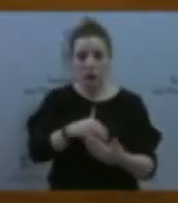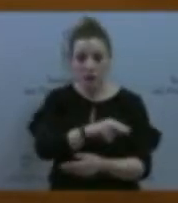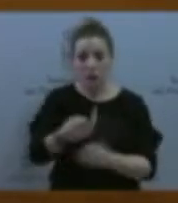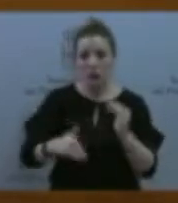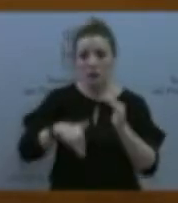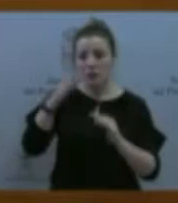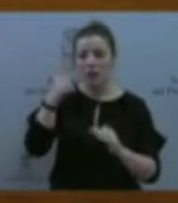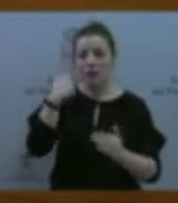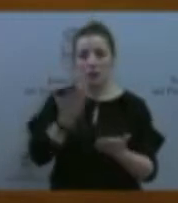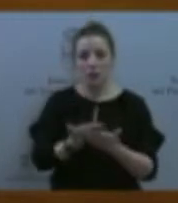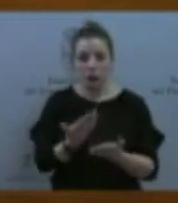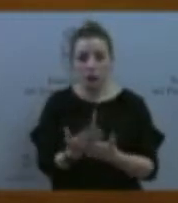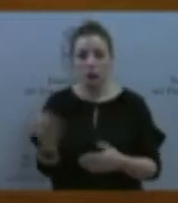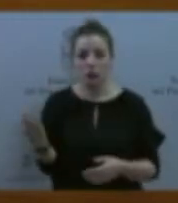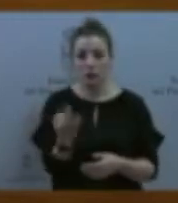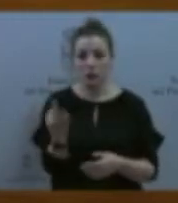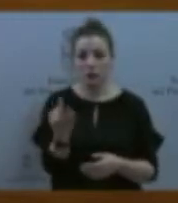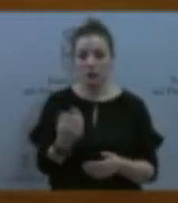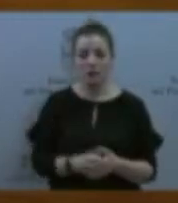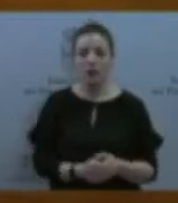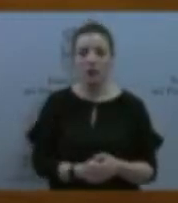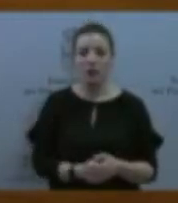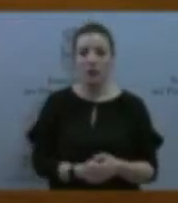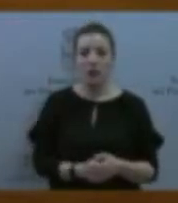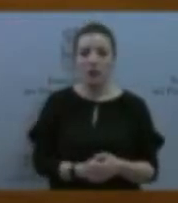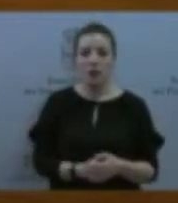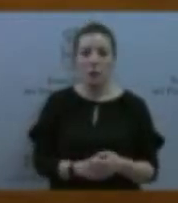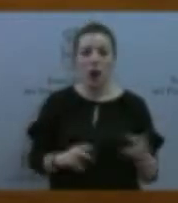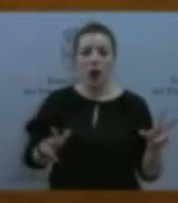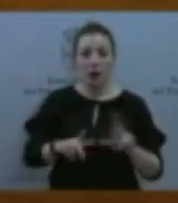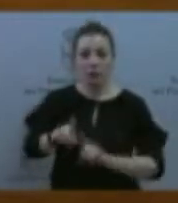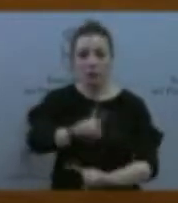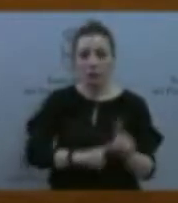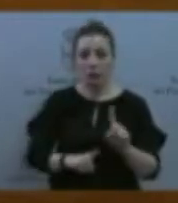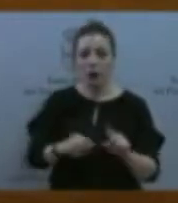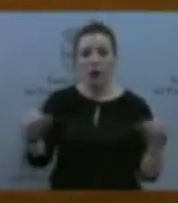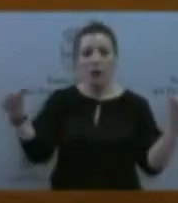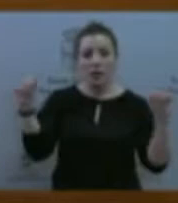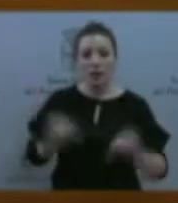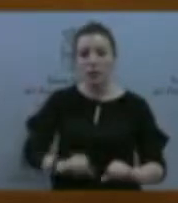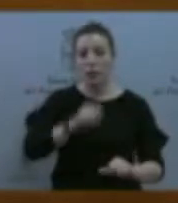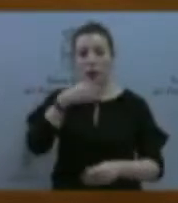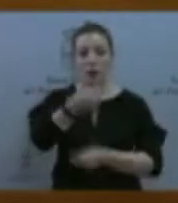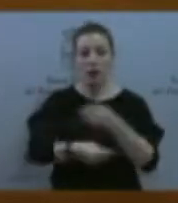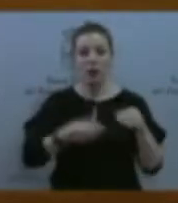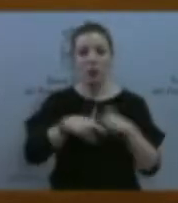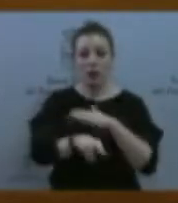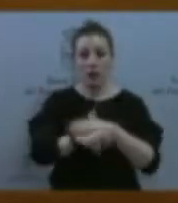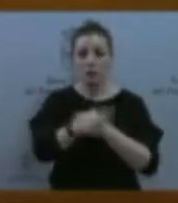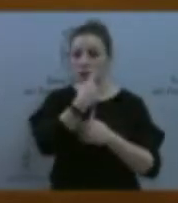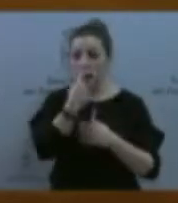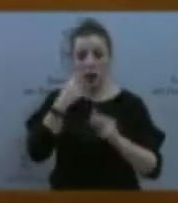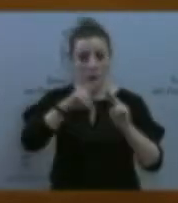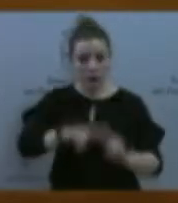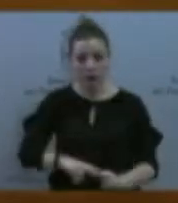graves conflictos de interés por un lado y quiebra de la aplicación de los mecanismos de auditaje. Todo esto lo digo para enmarcar como corresponde el